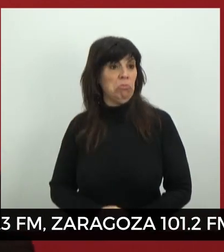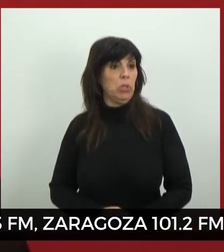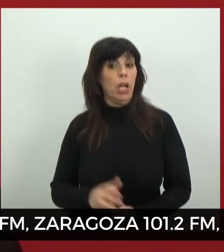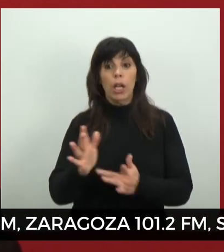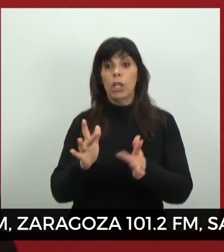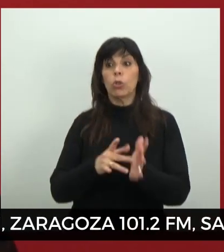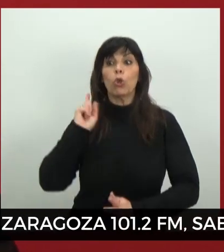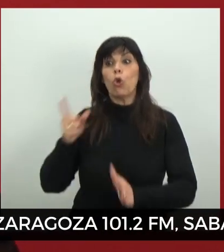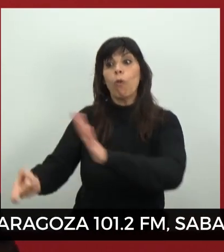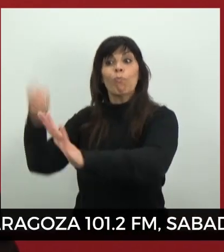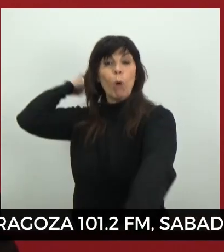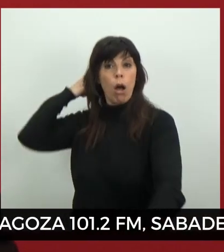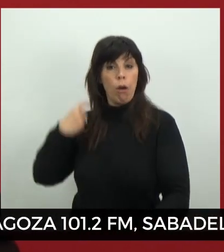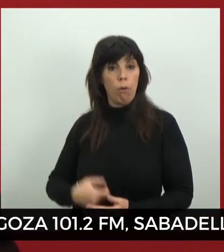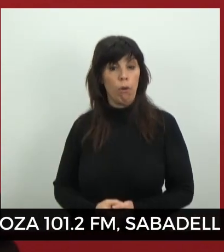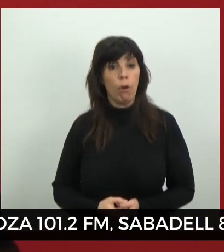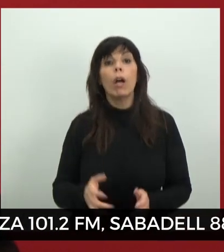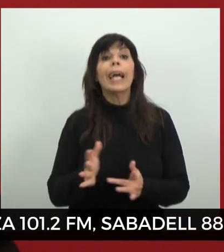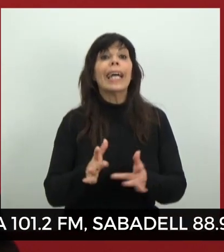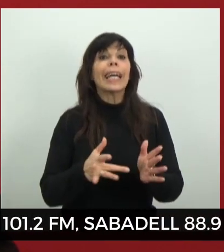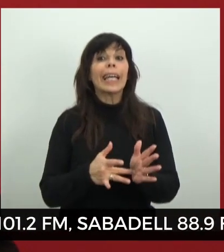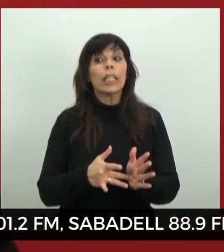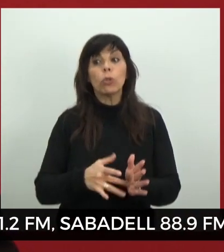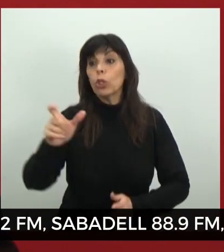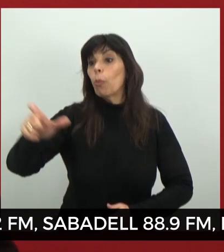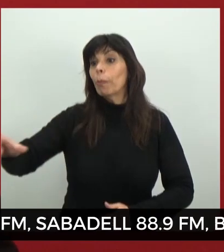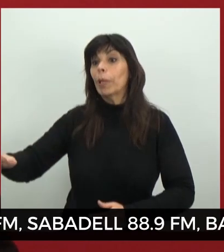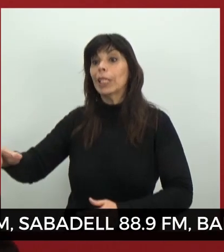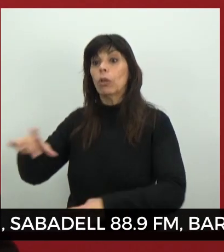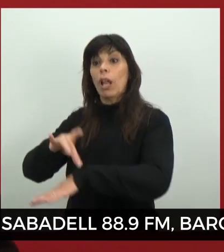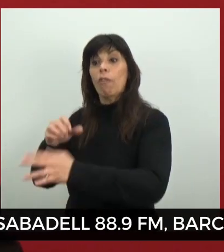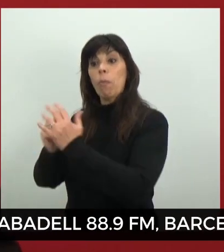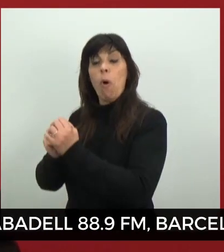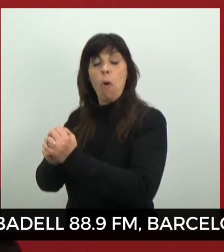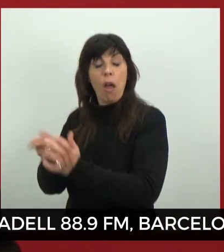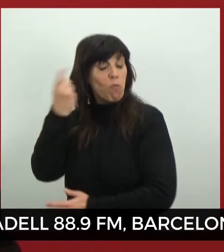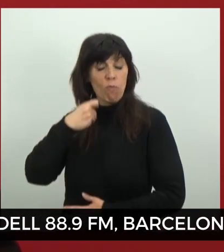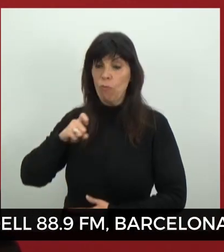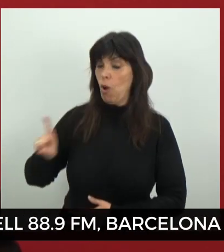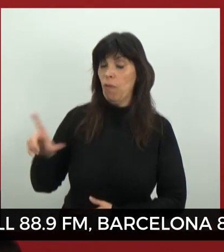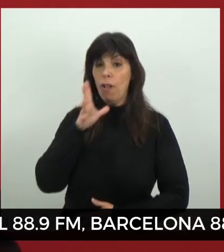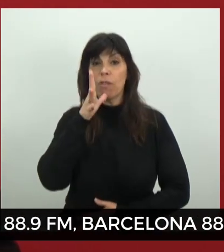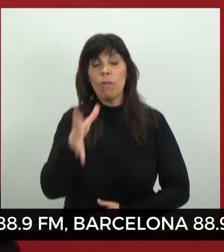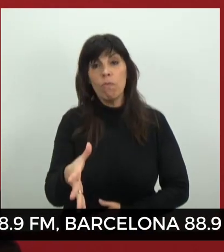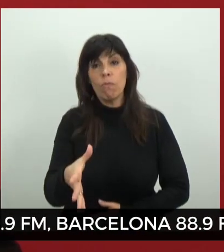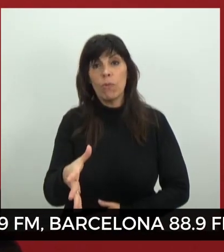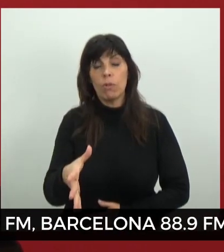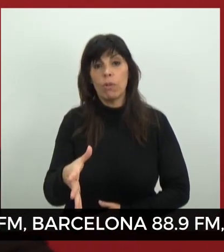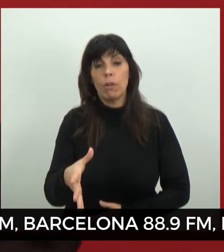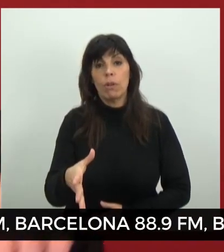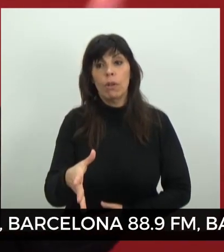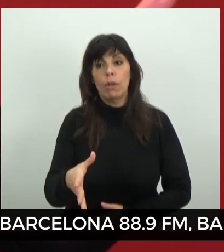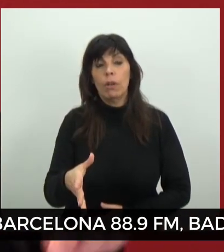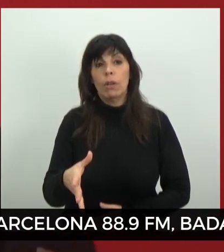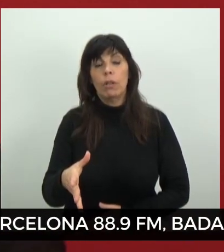¿Y sabes por qué Jesucristo no necesitaba orar por los enfermos? Porque Él ya